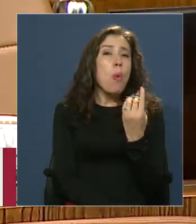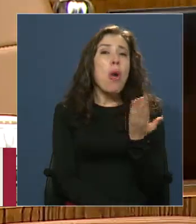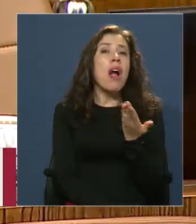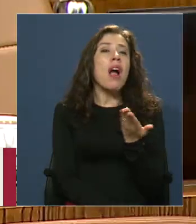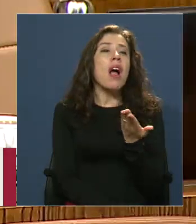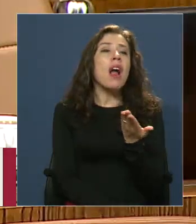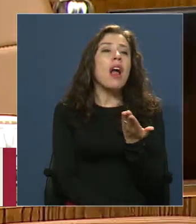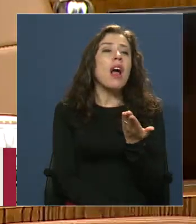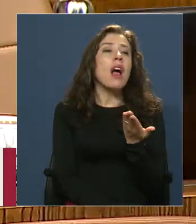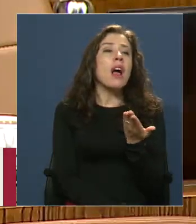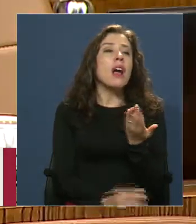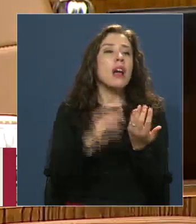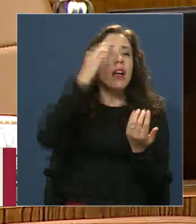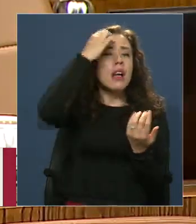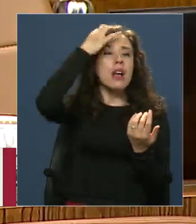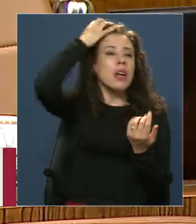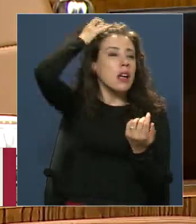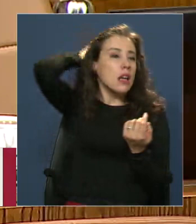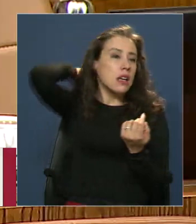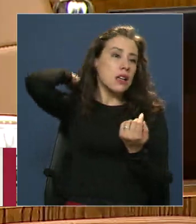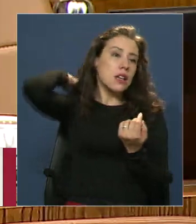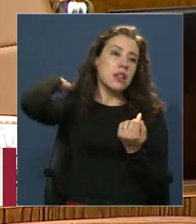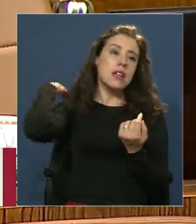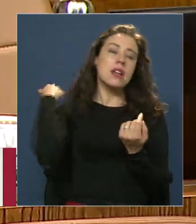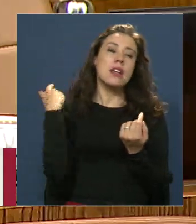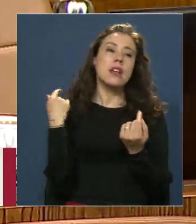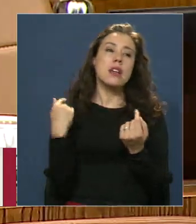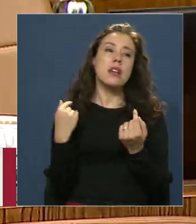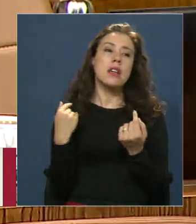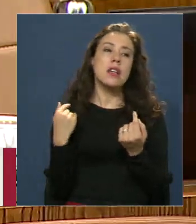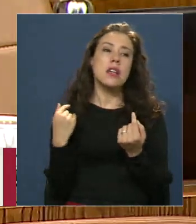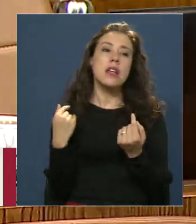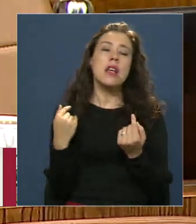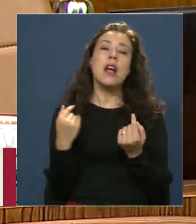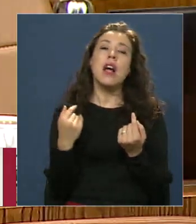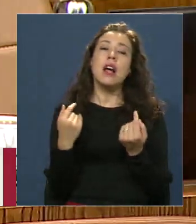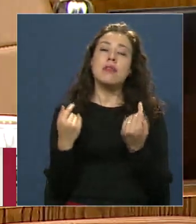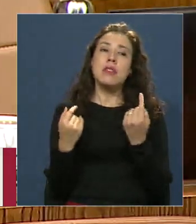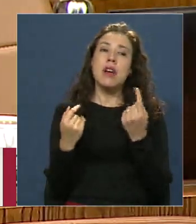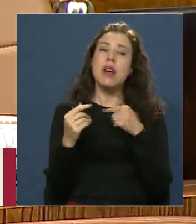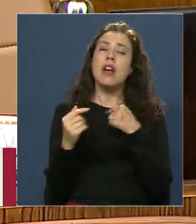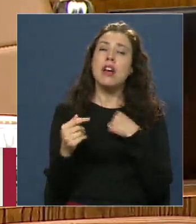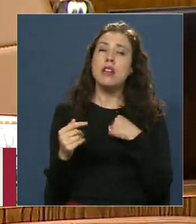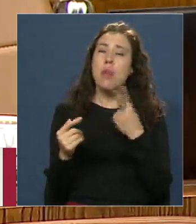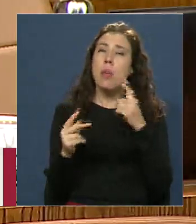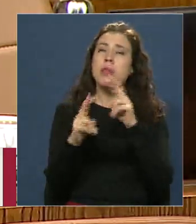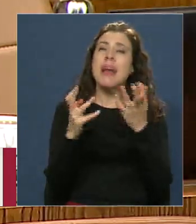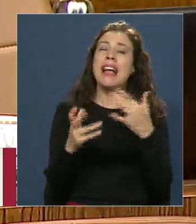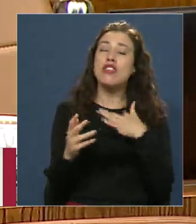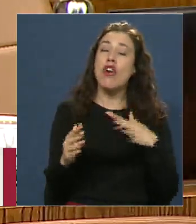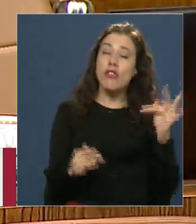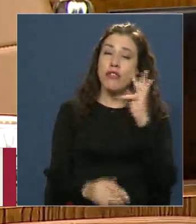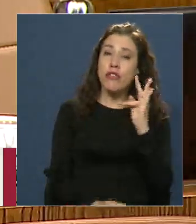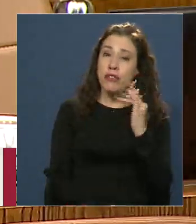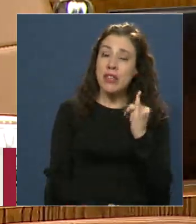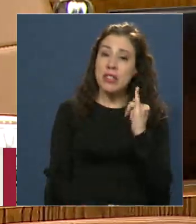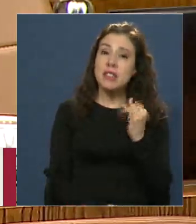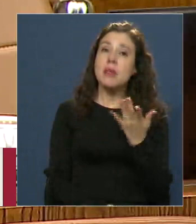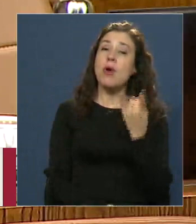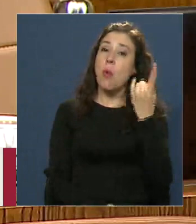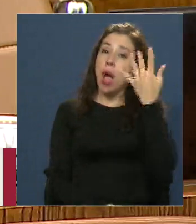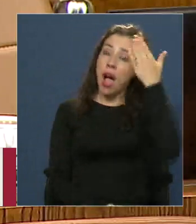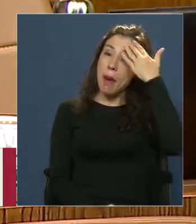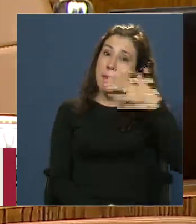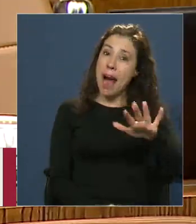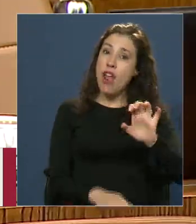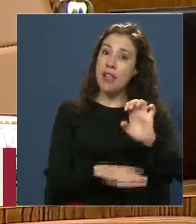tiene que ver con este objetivo, que yo aplaudo, Porque si hay algo que está mal en el Estado,